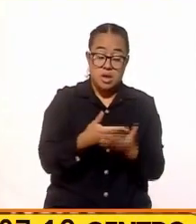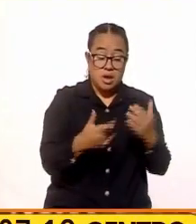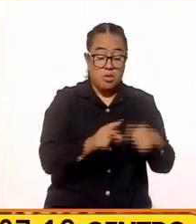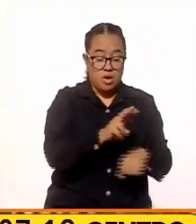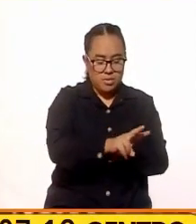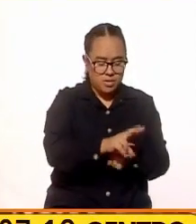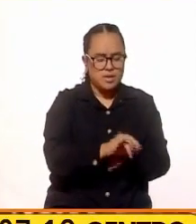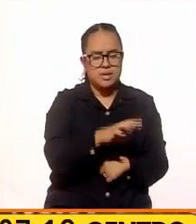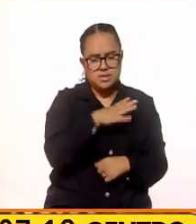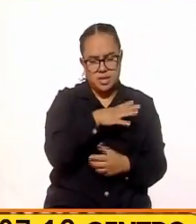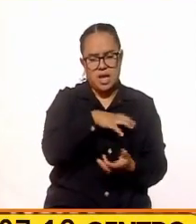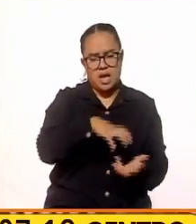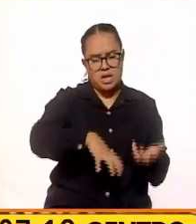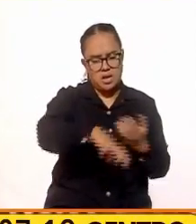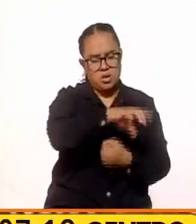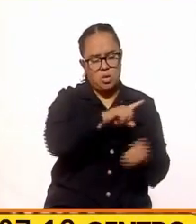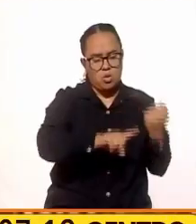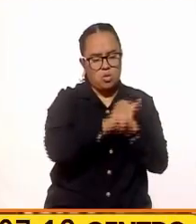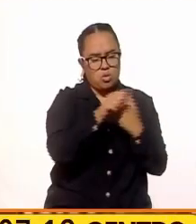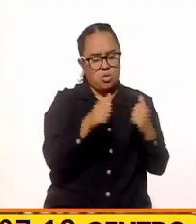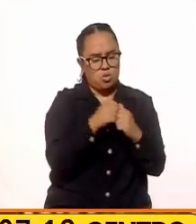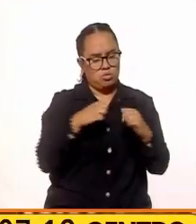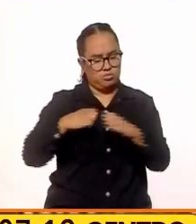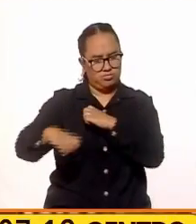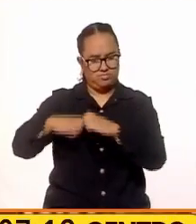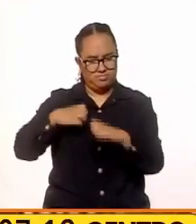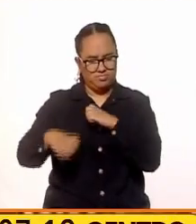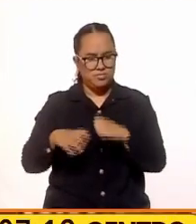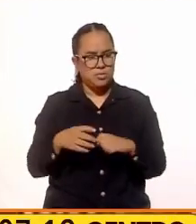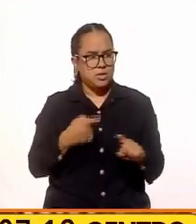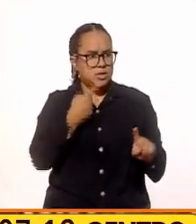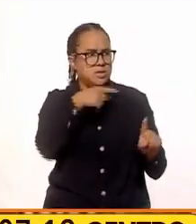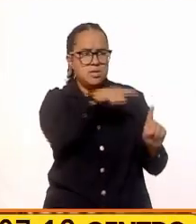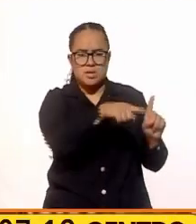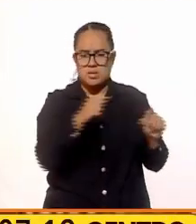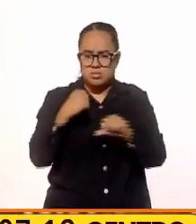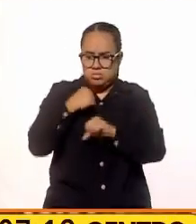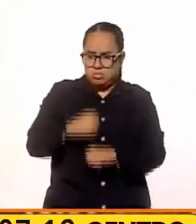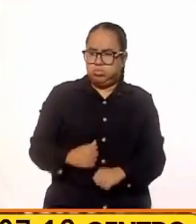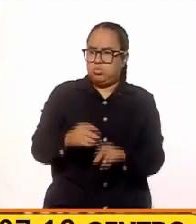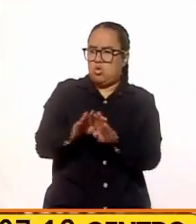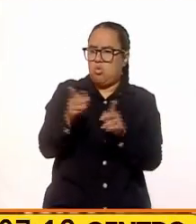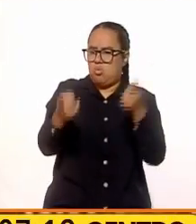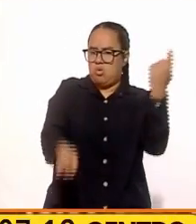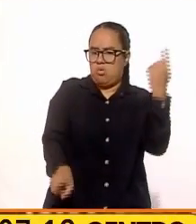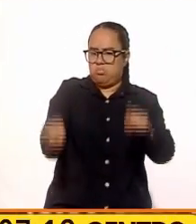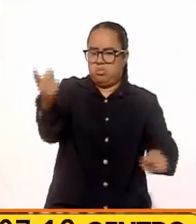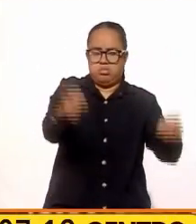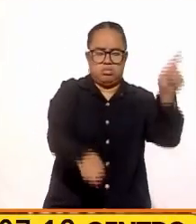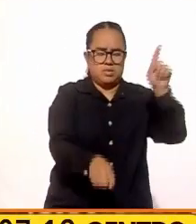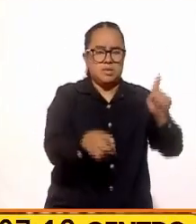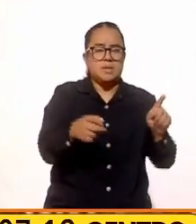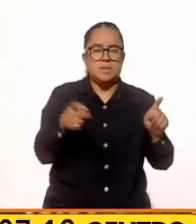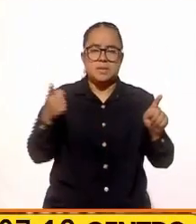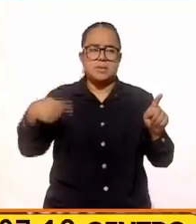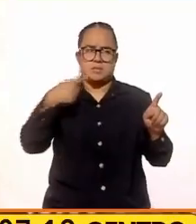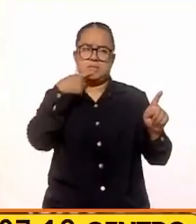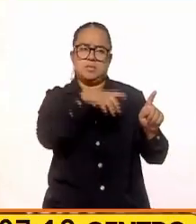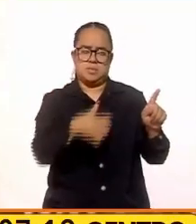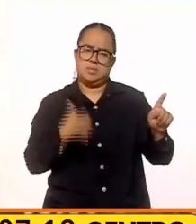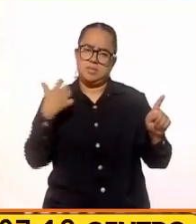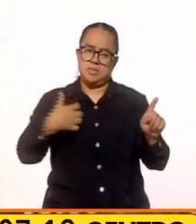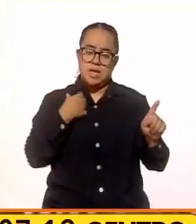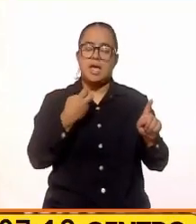crisis efectivamente con la oposición denunciando autoritarismo. Esta crisis debe resolverse con el